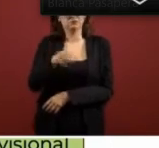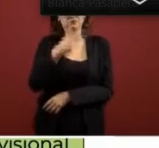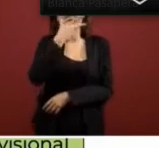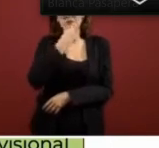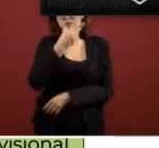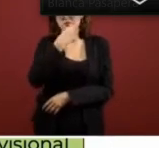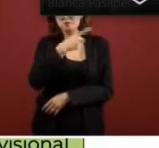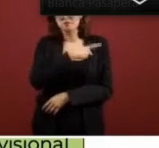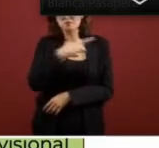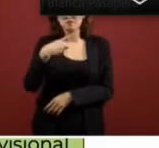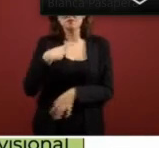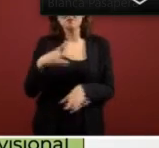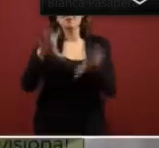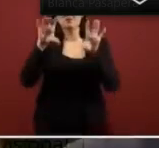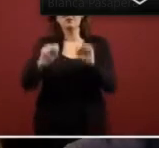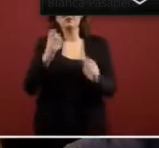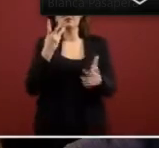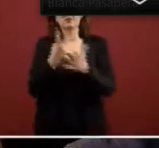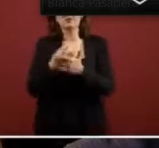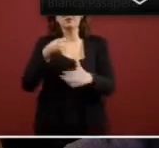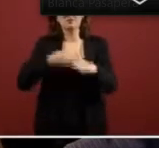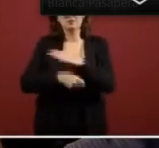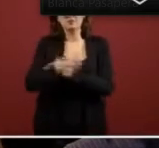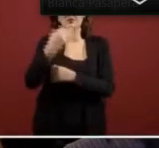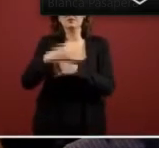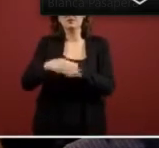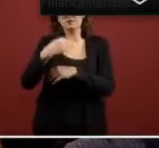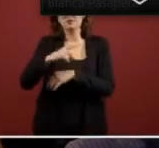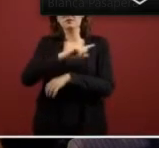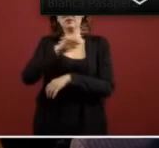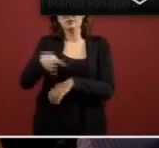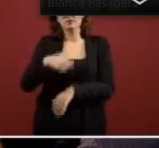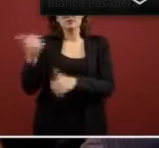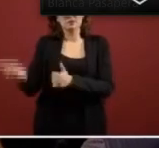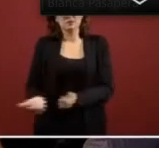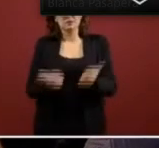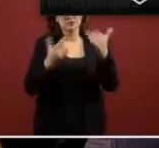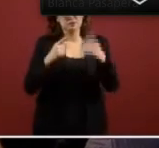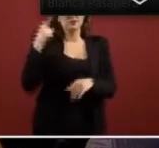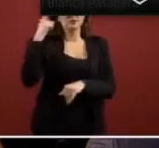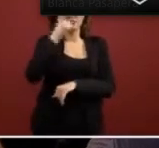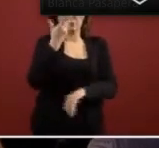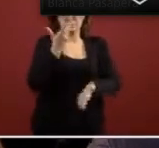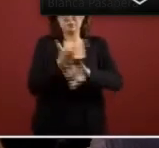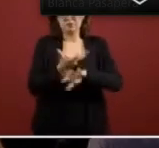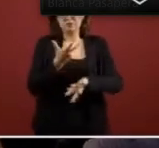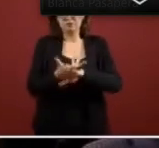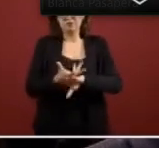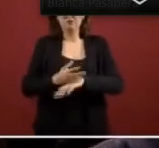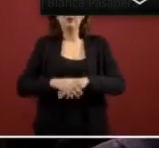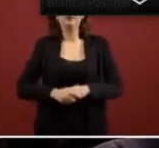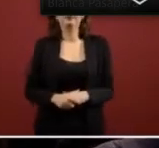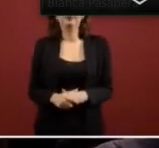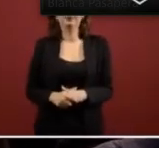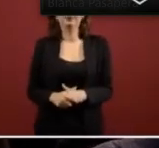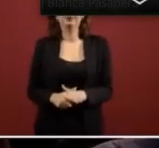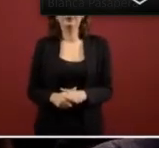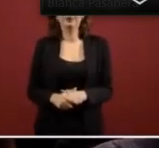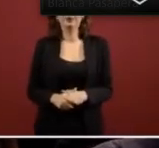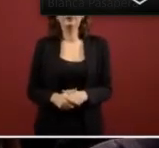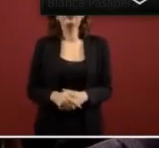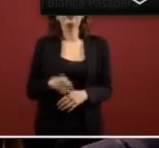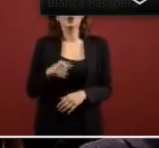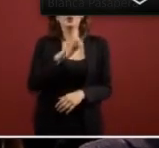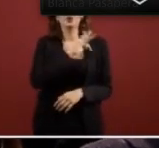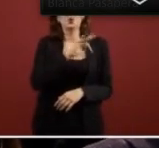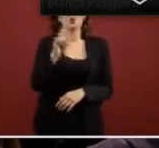con fines de extradición del presunto delincuente. Este presunto delincuente, aquí tenemos la orden de